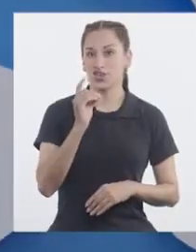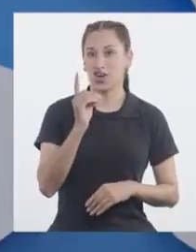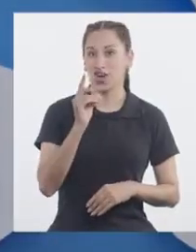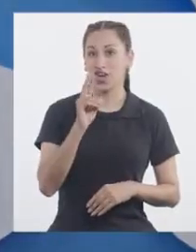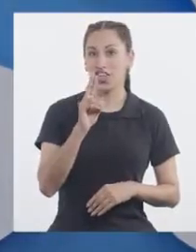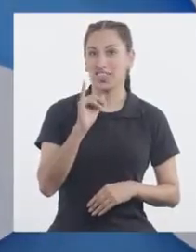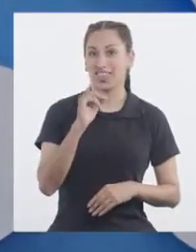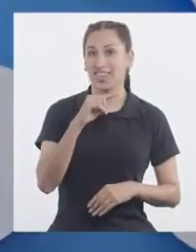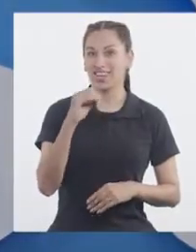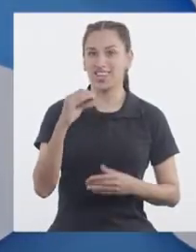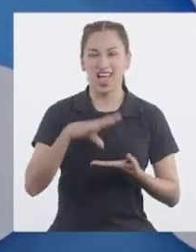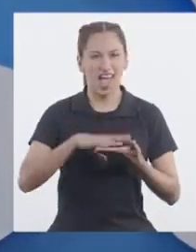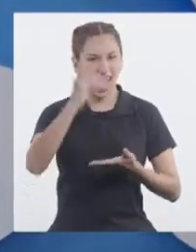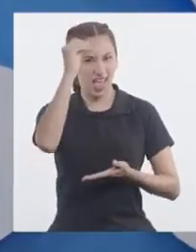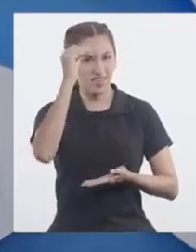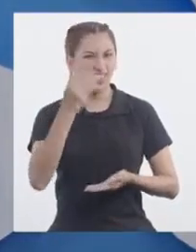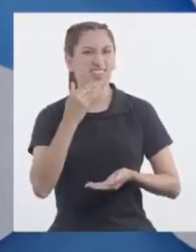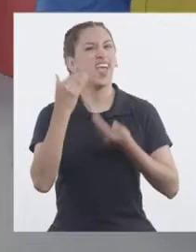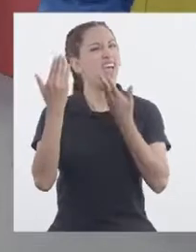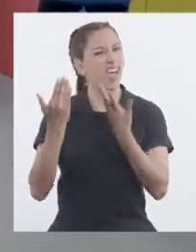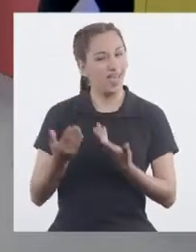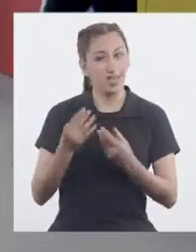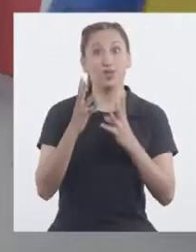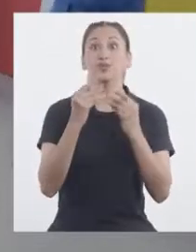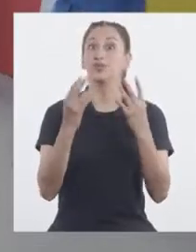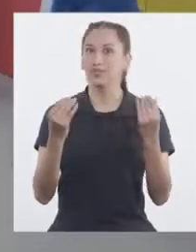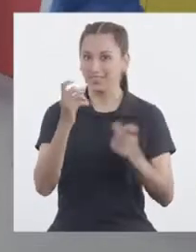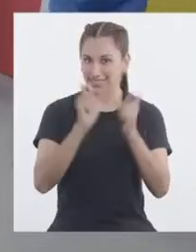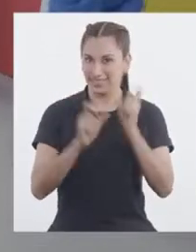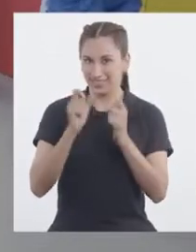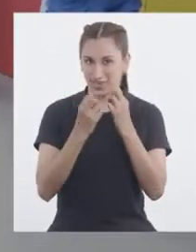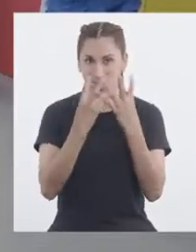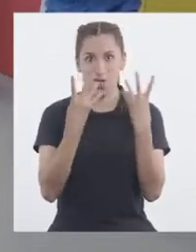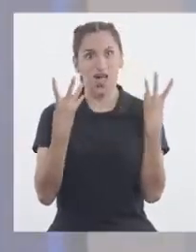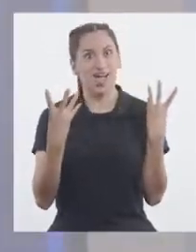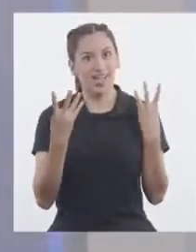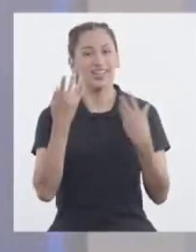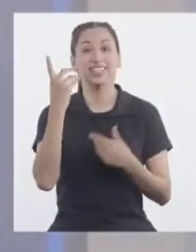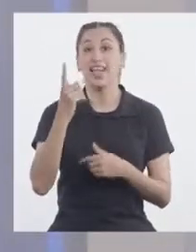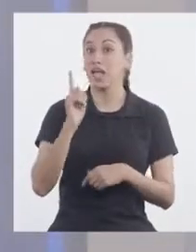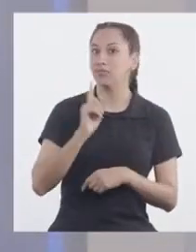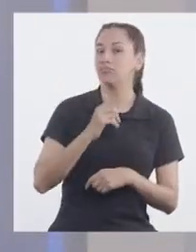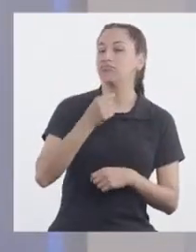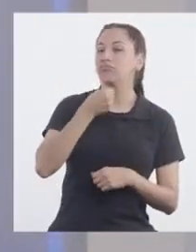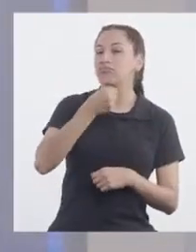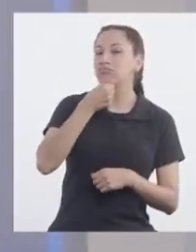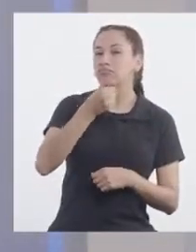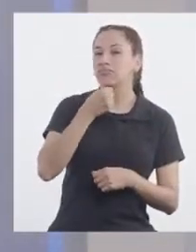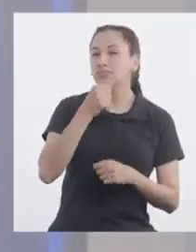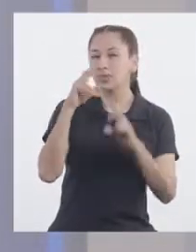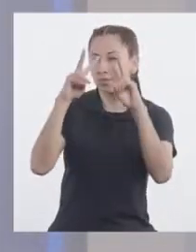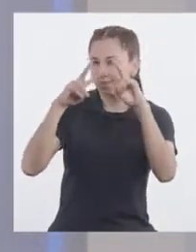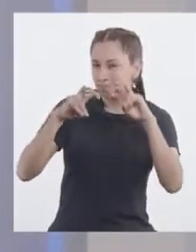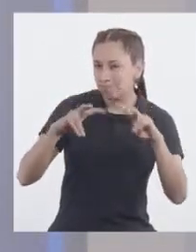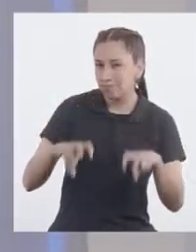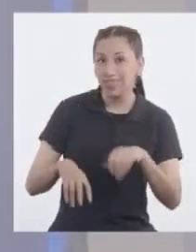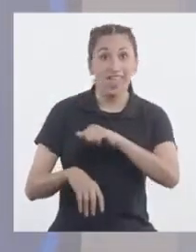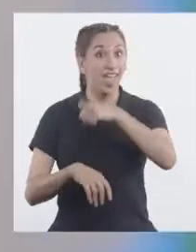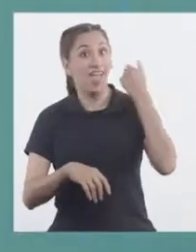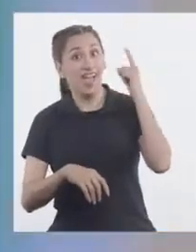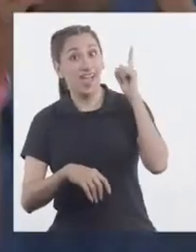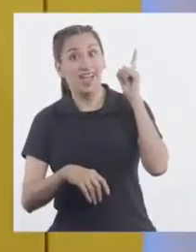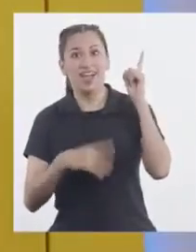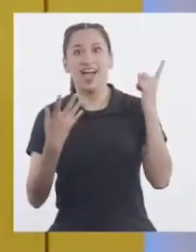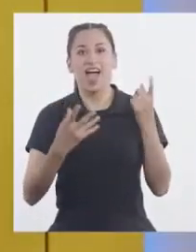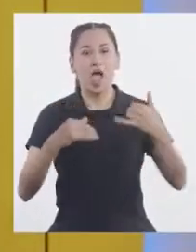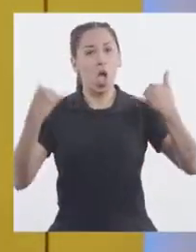Rodrigo aprende, Rodrigo es muchas personas a la vez. Es Alejandro, periodista e investigador. También es